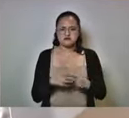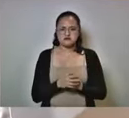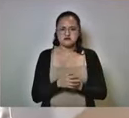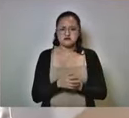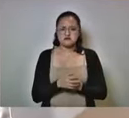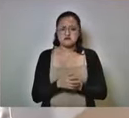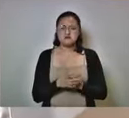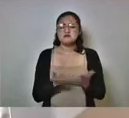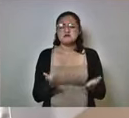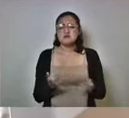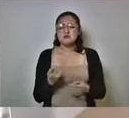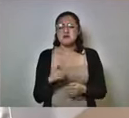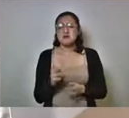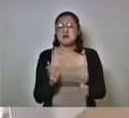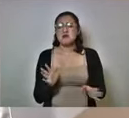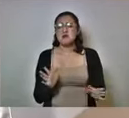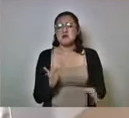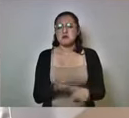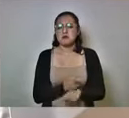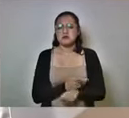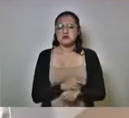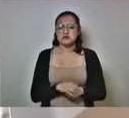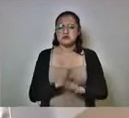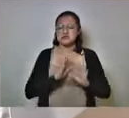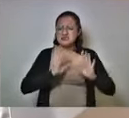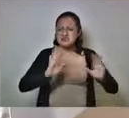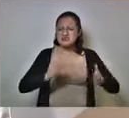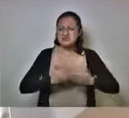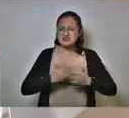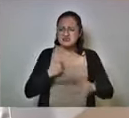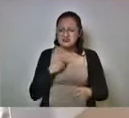Destructiva, pero ¿sabes qué pasa? Ya se los dije.